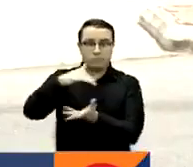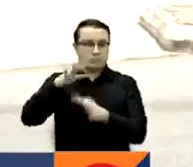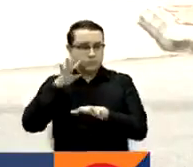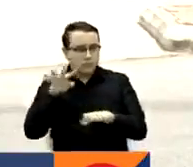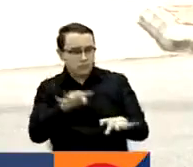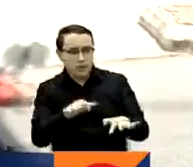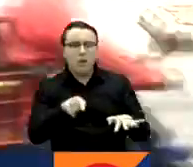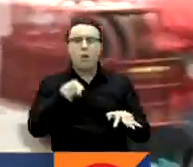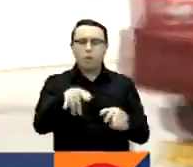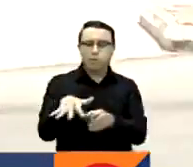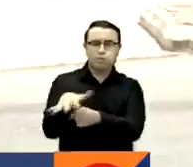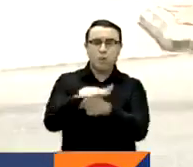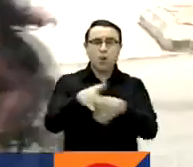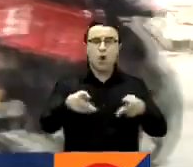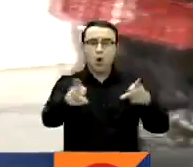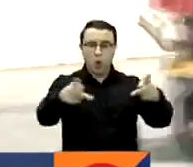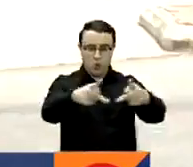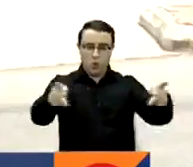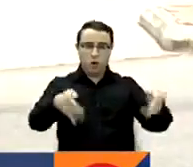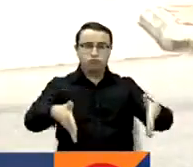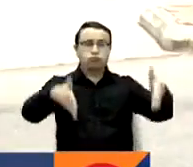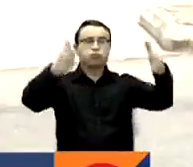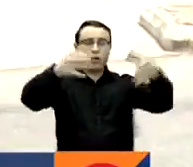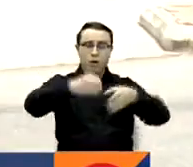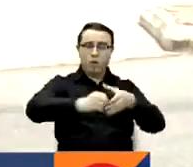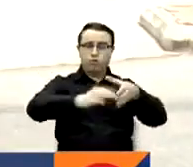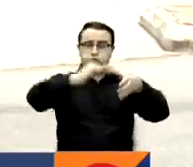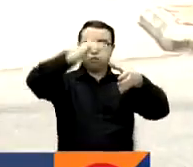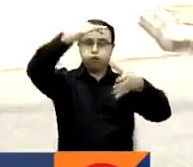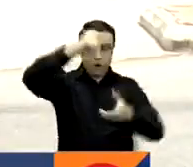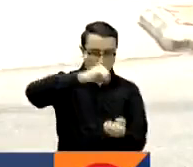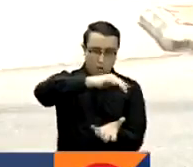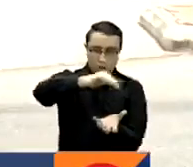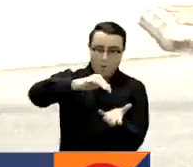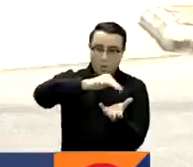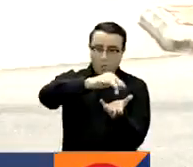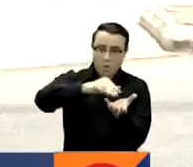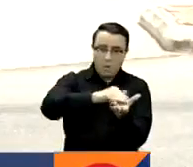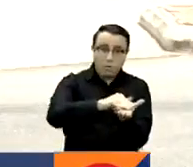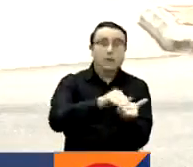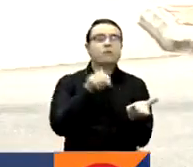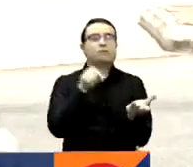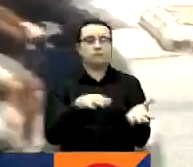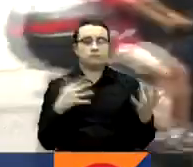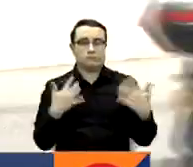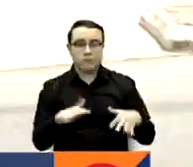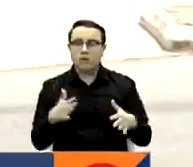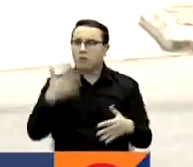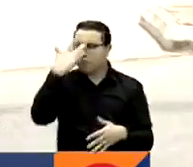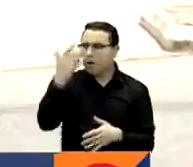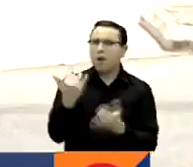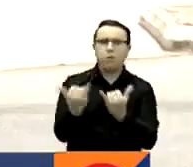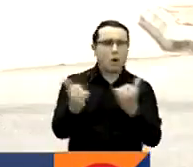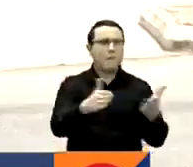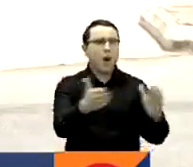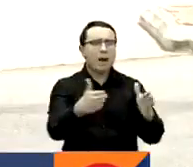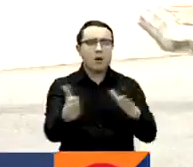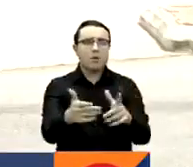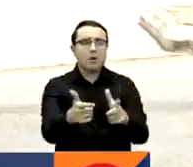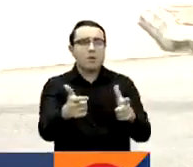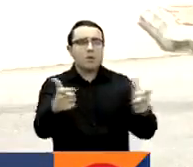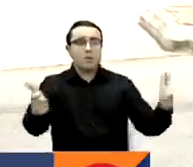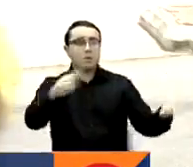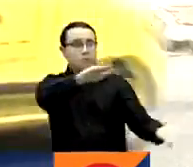colapso que se está viviendo en los hornos crematorios debido al aumento de las muertes que se han presentado en las últimas semanas. Y es que los parques cementerios están recibiendo